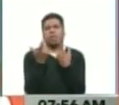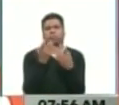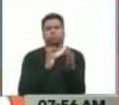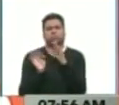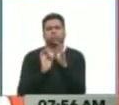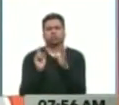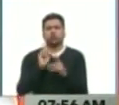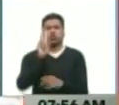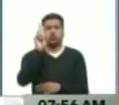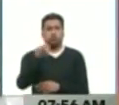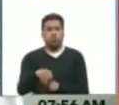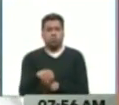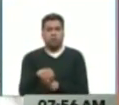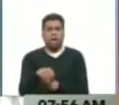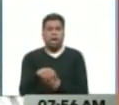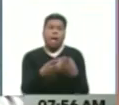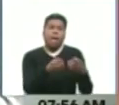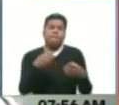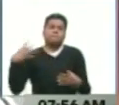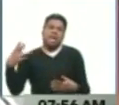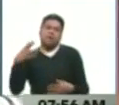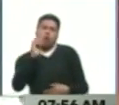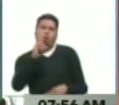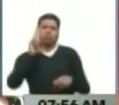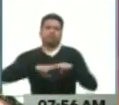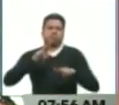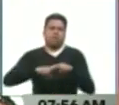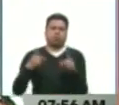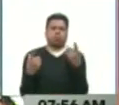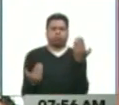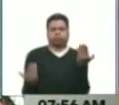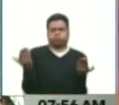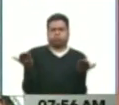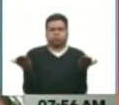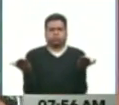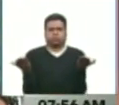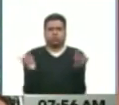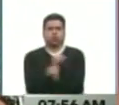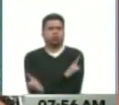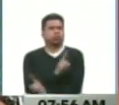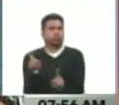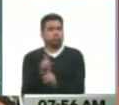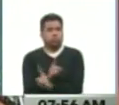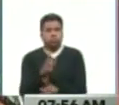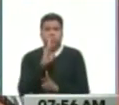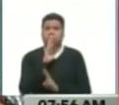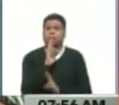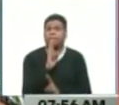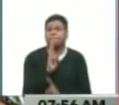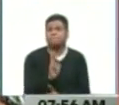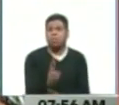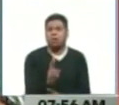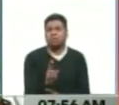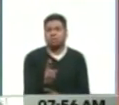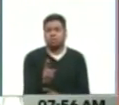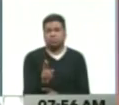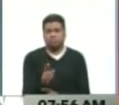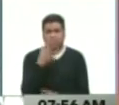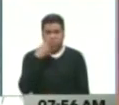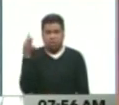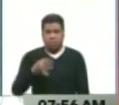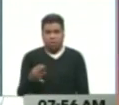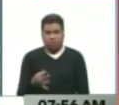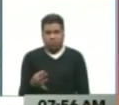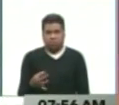neutros. Aquello que conocimos como realismo socialista en el bloque soviético no era sino una respuesta al realismo liberal. ¿Qué quiere